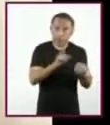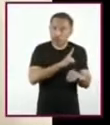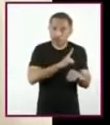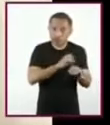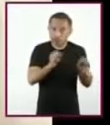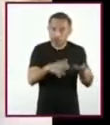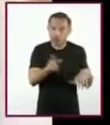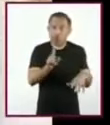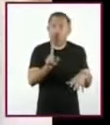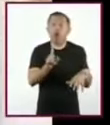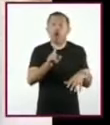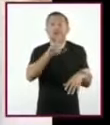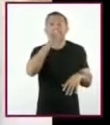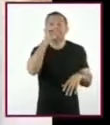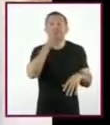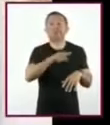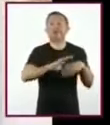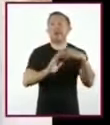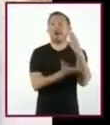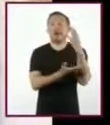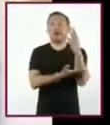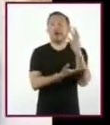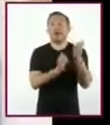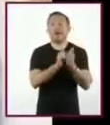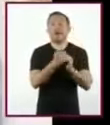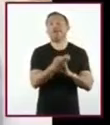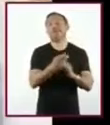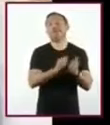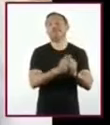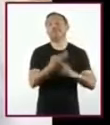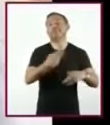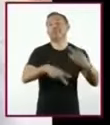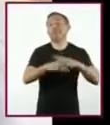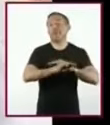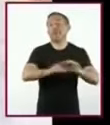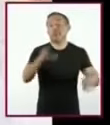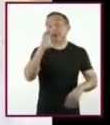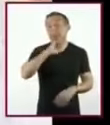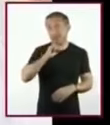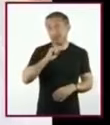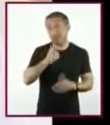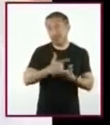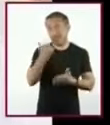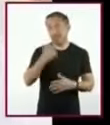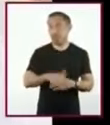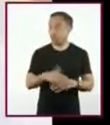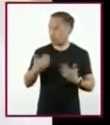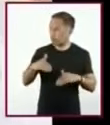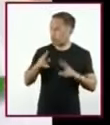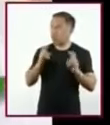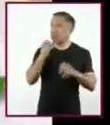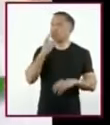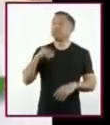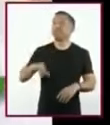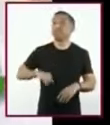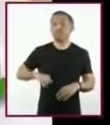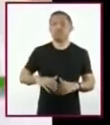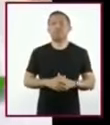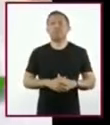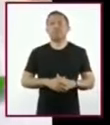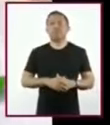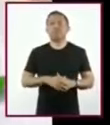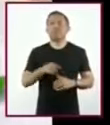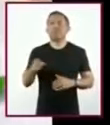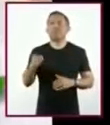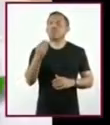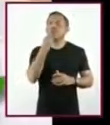es un tema grave. Perfecto. Bueno, pues muy interesante el tema que estamos platicando el día de hoy, Yanitza. Y vamos a ver qué receta nos ha